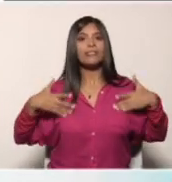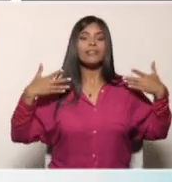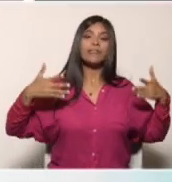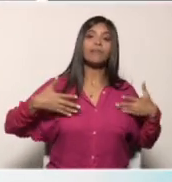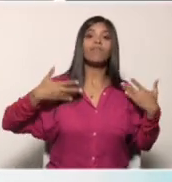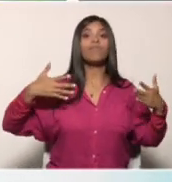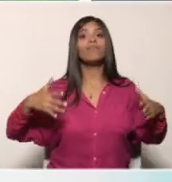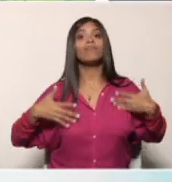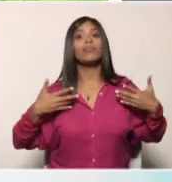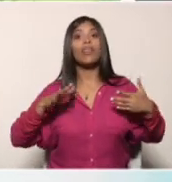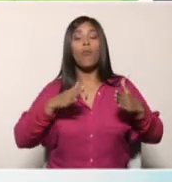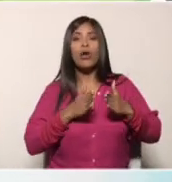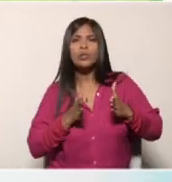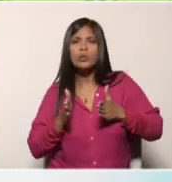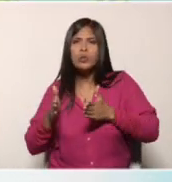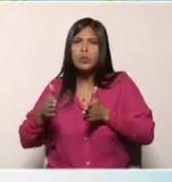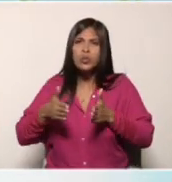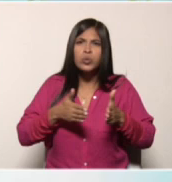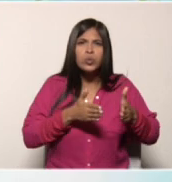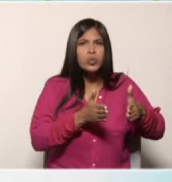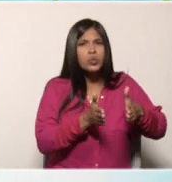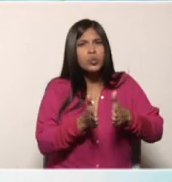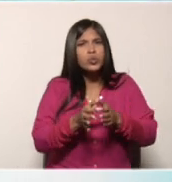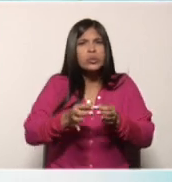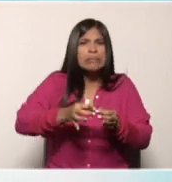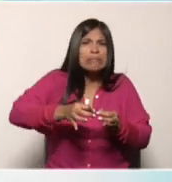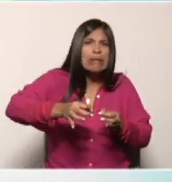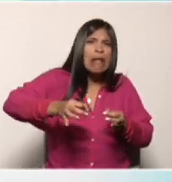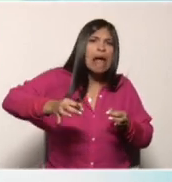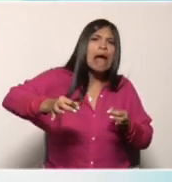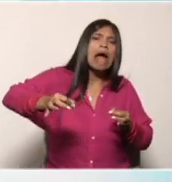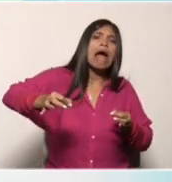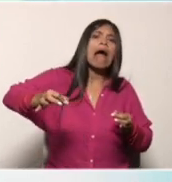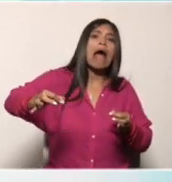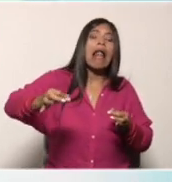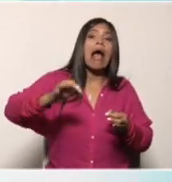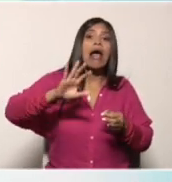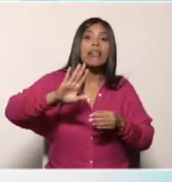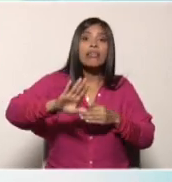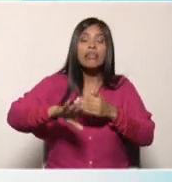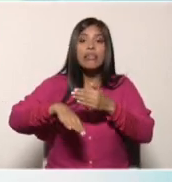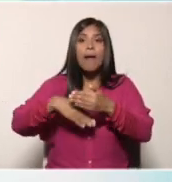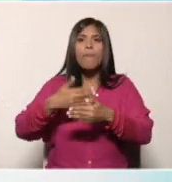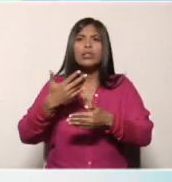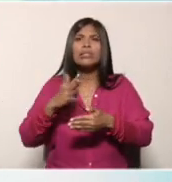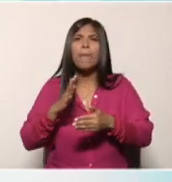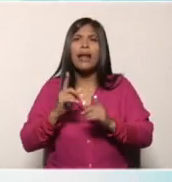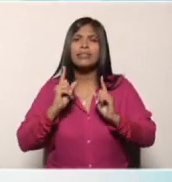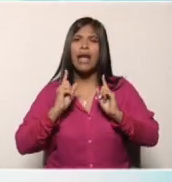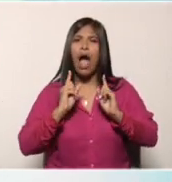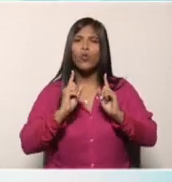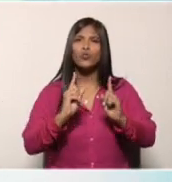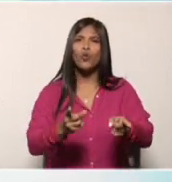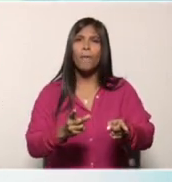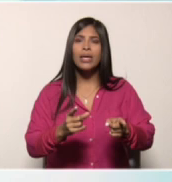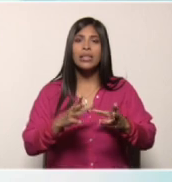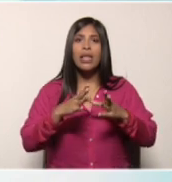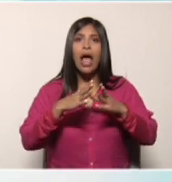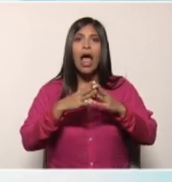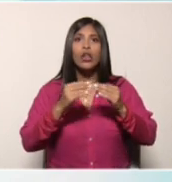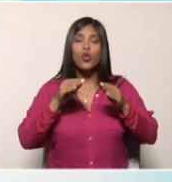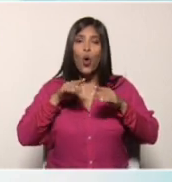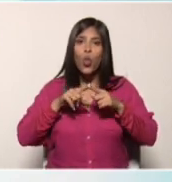Las llevó por una carretera larga, muy larga, algo similar a una autopista. Todo era